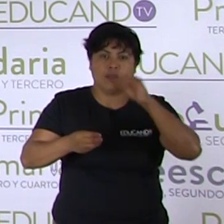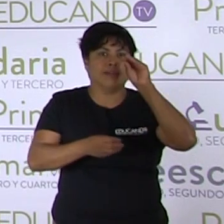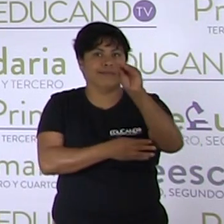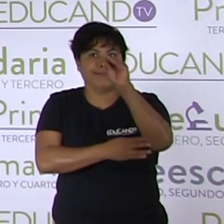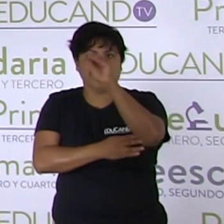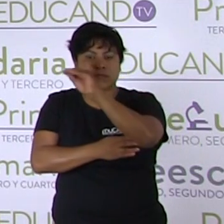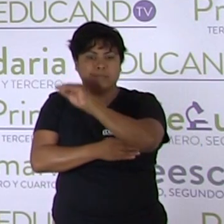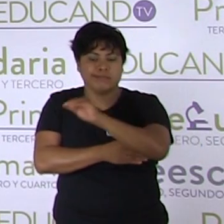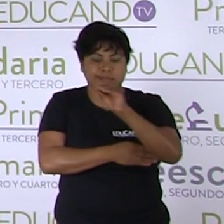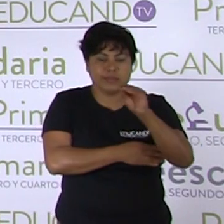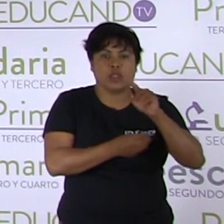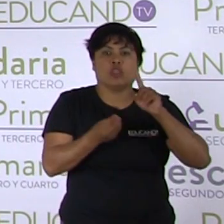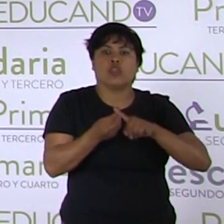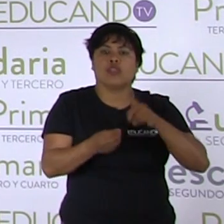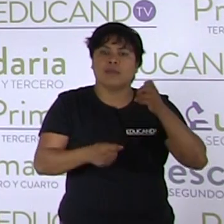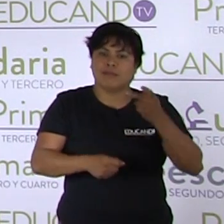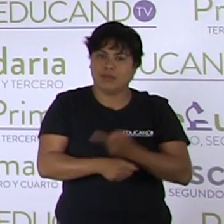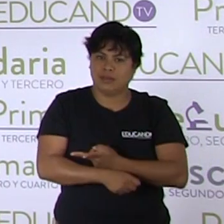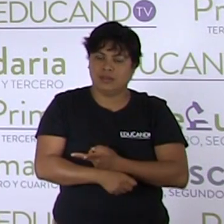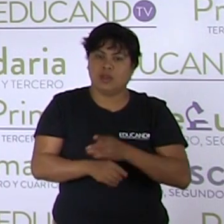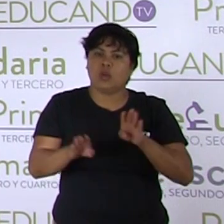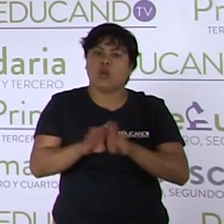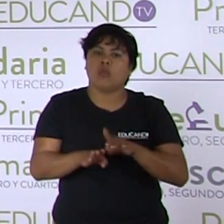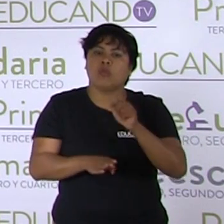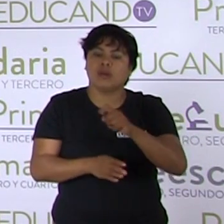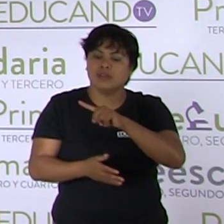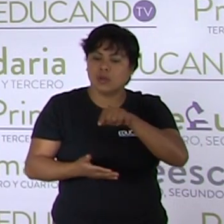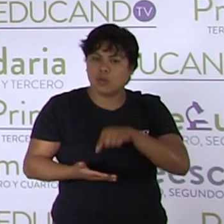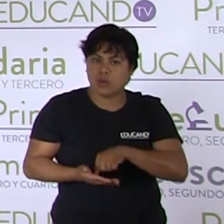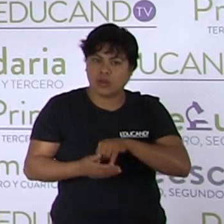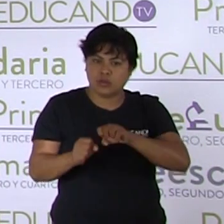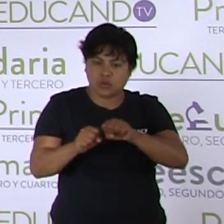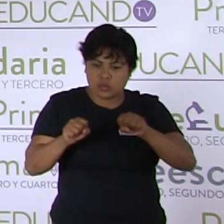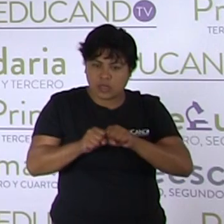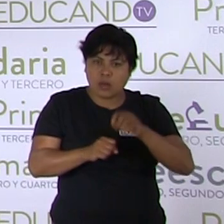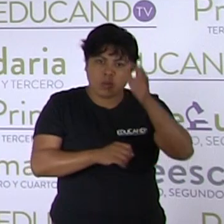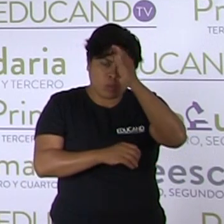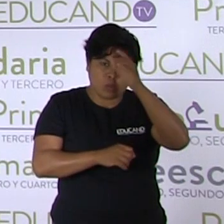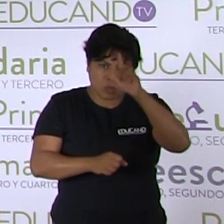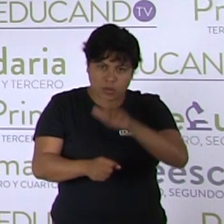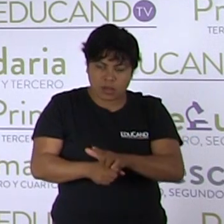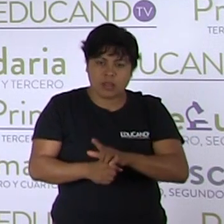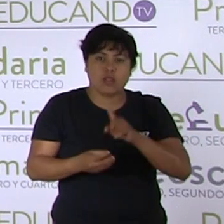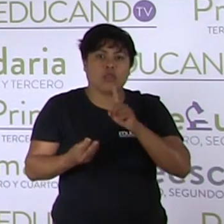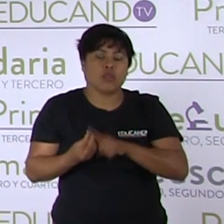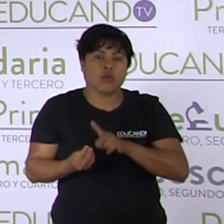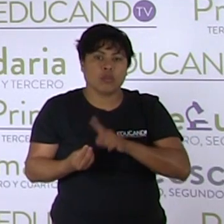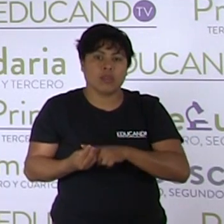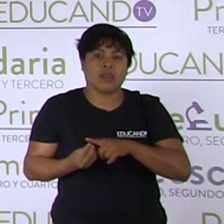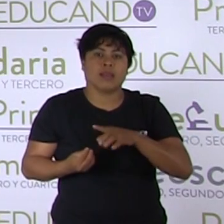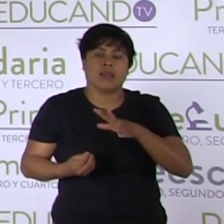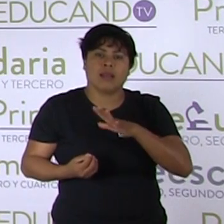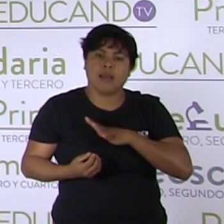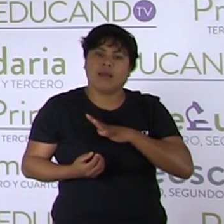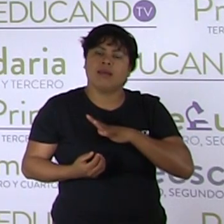entonces dónde sucede, cómo es el ambiente social y cultural en donde se